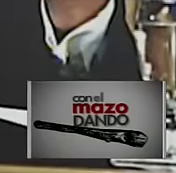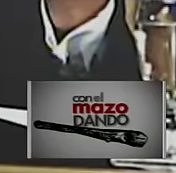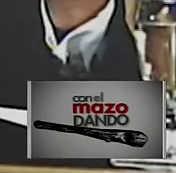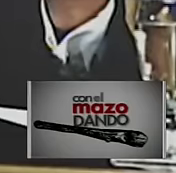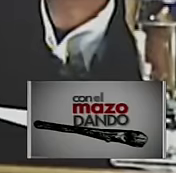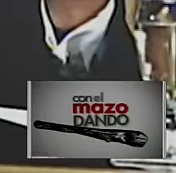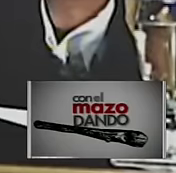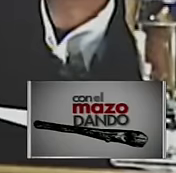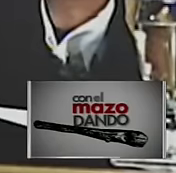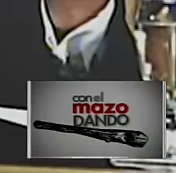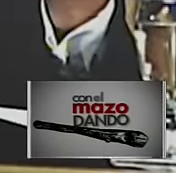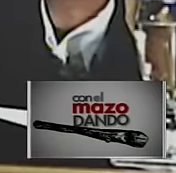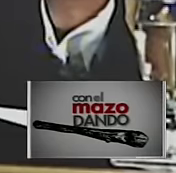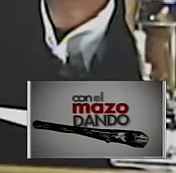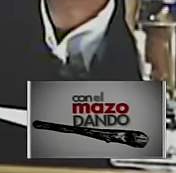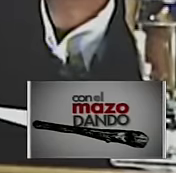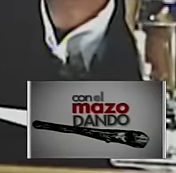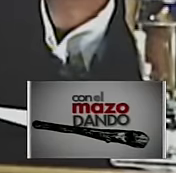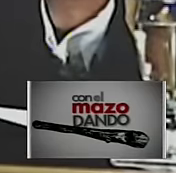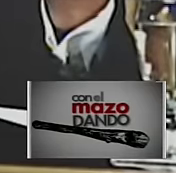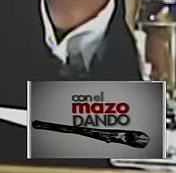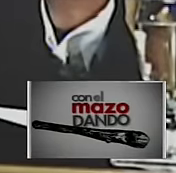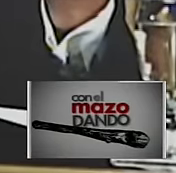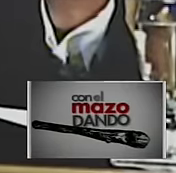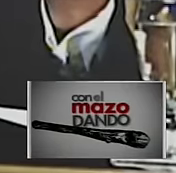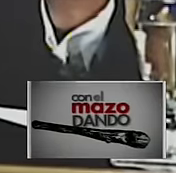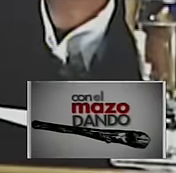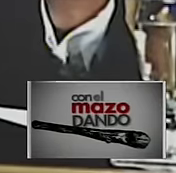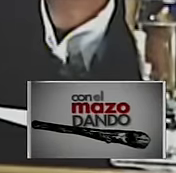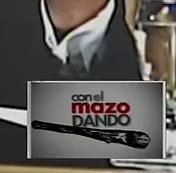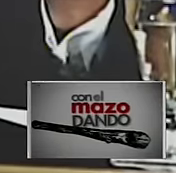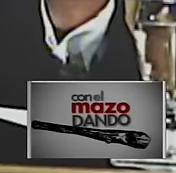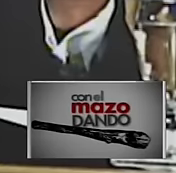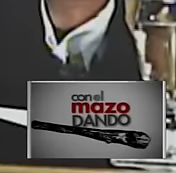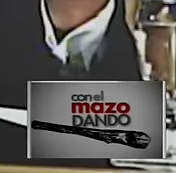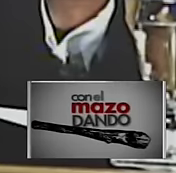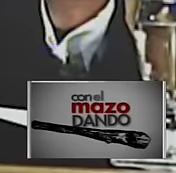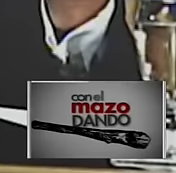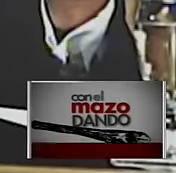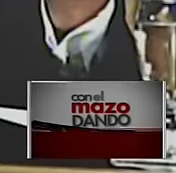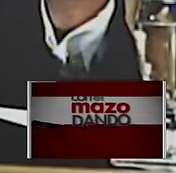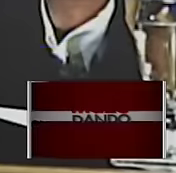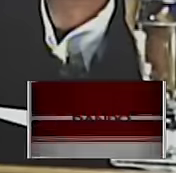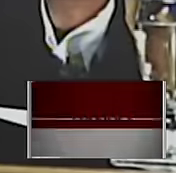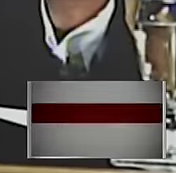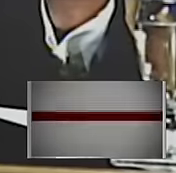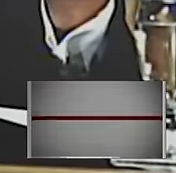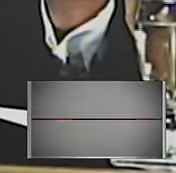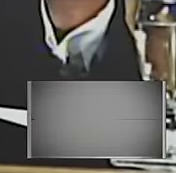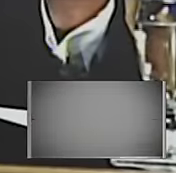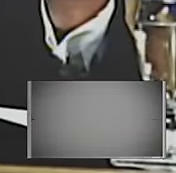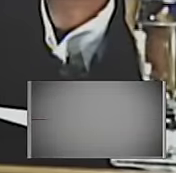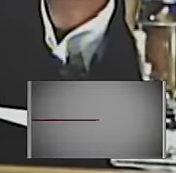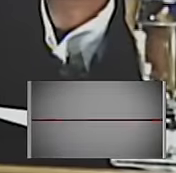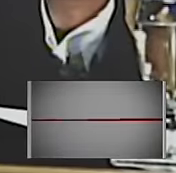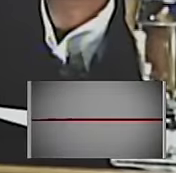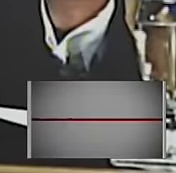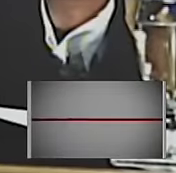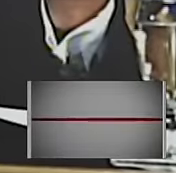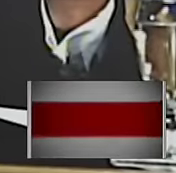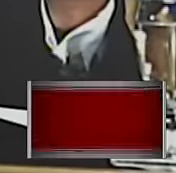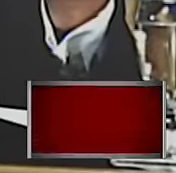imponer un criterio que solo le interesa a los grupos poderosos. Y sobre Venezuela hay un